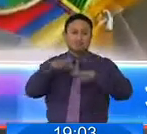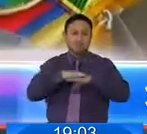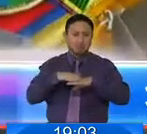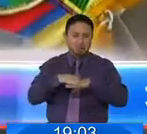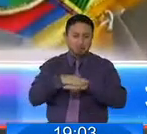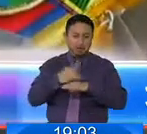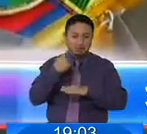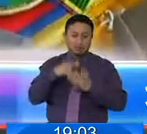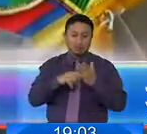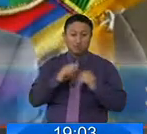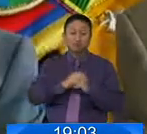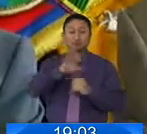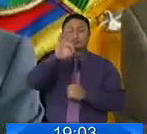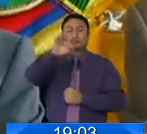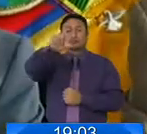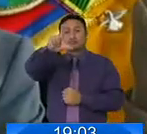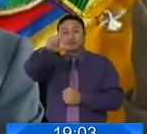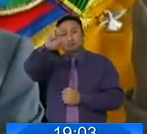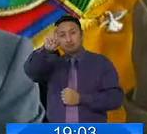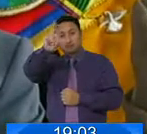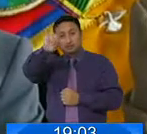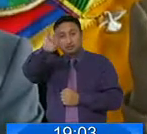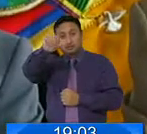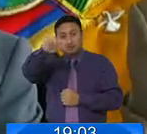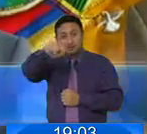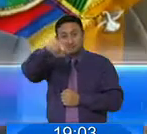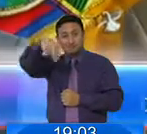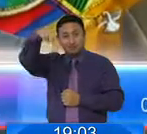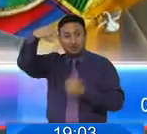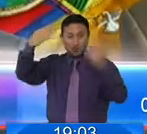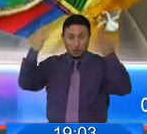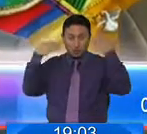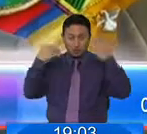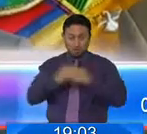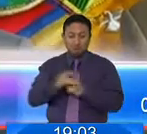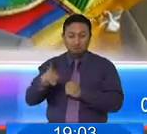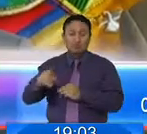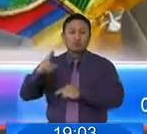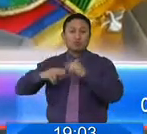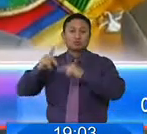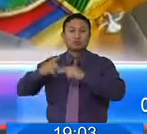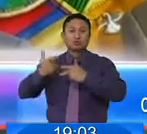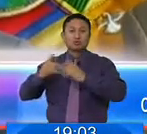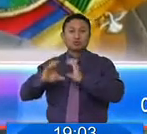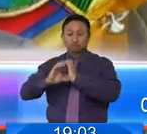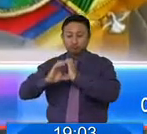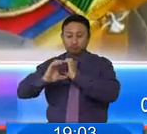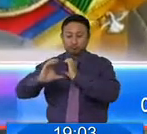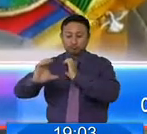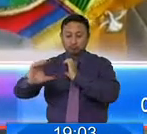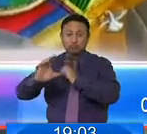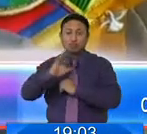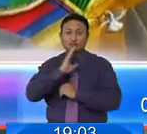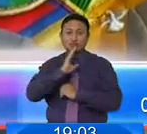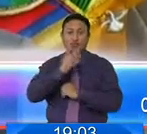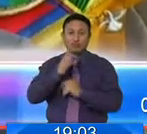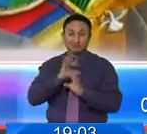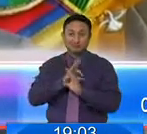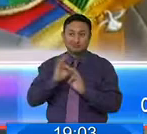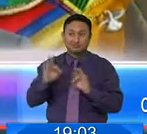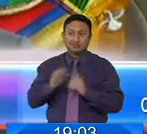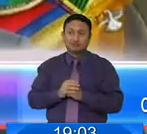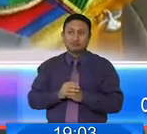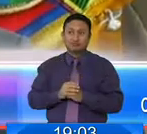de Florida Norte, la construcción de las tuberías de agua potable